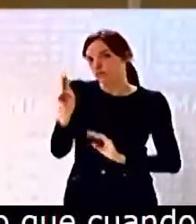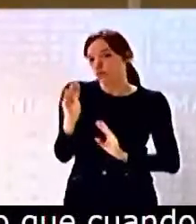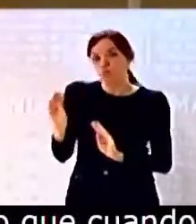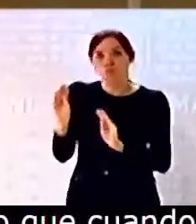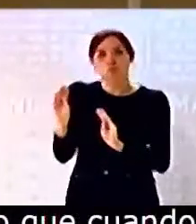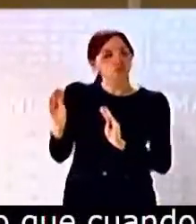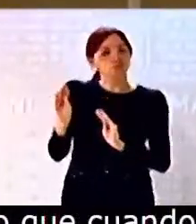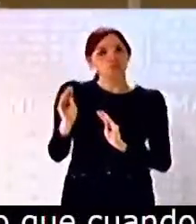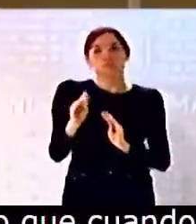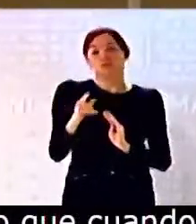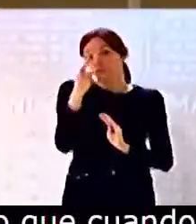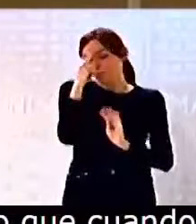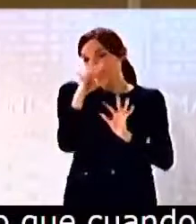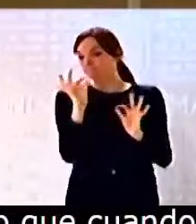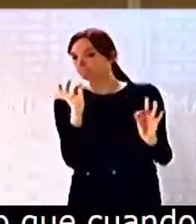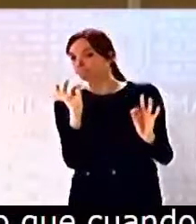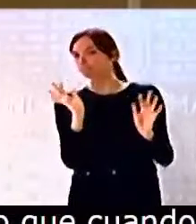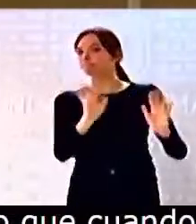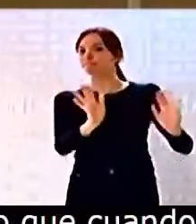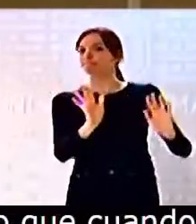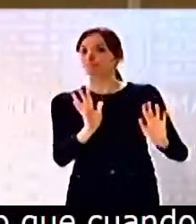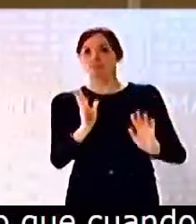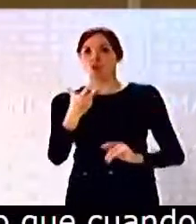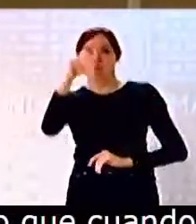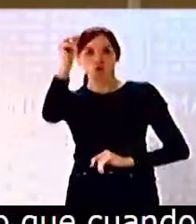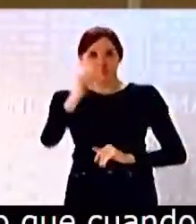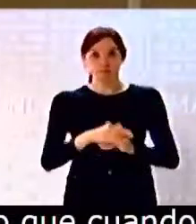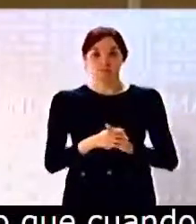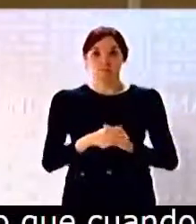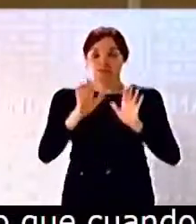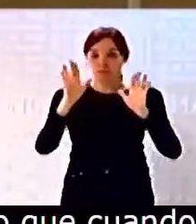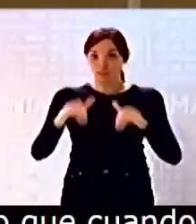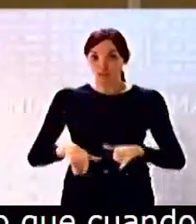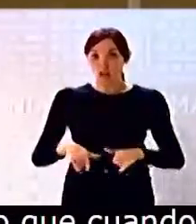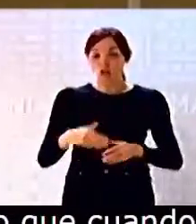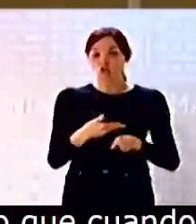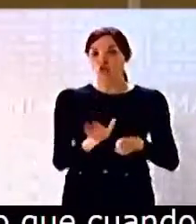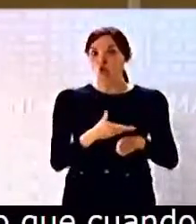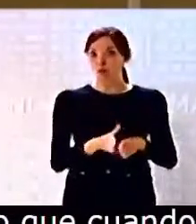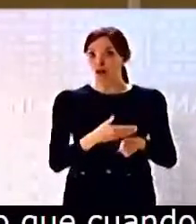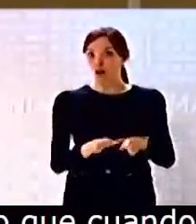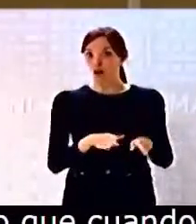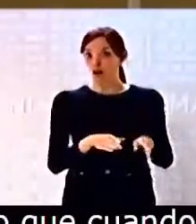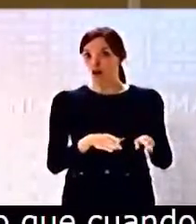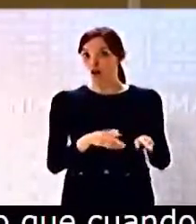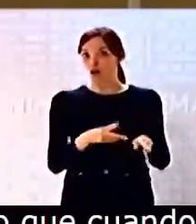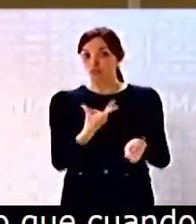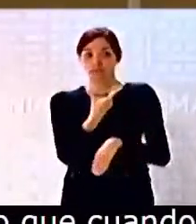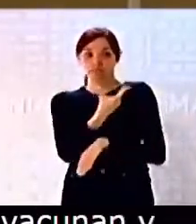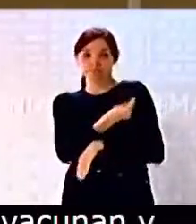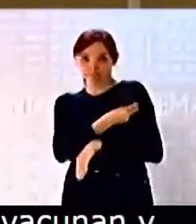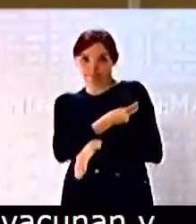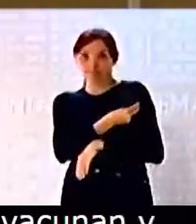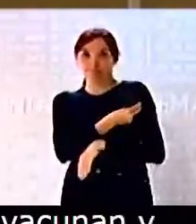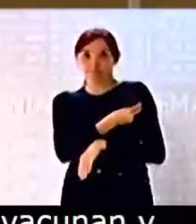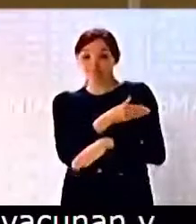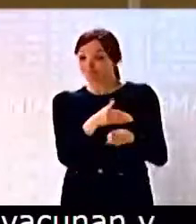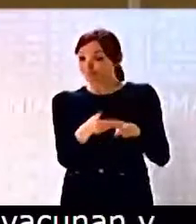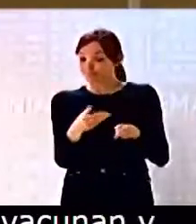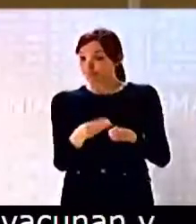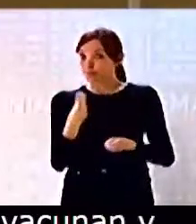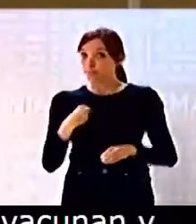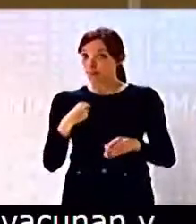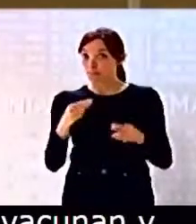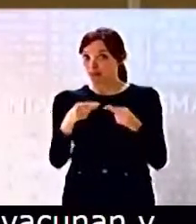elección, decir que no se vacunan. Y entonces se producen unas dosis sobrantes de los viales. Estas dosis sobrantes